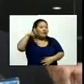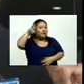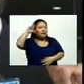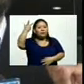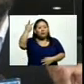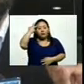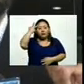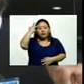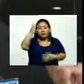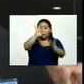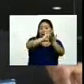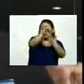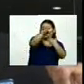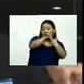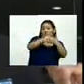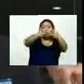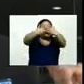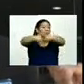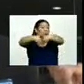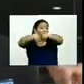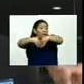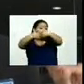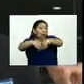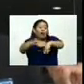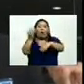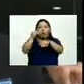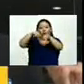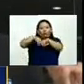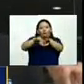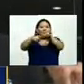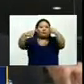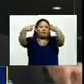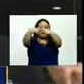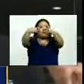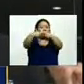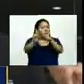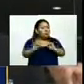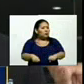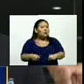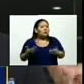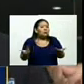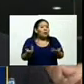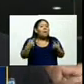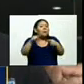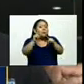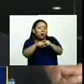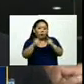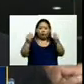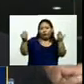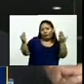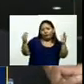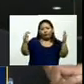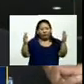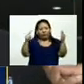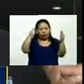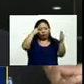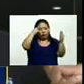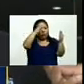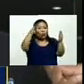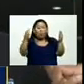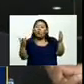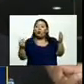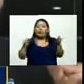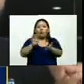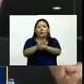implica? Cualquier proyecto energético, obviamente, es factible para el país. El punto sí es ir haciendo una comparación lógica